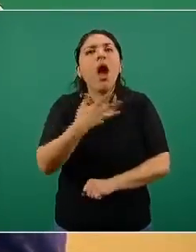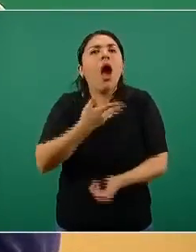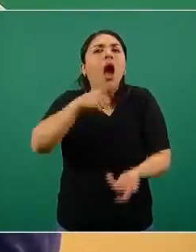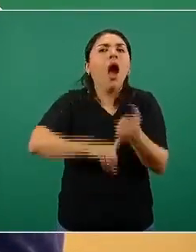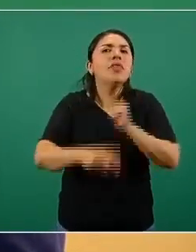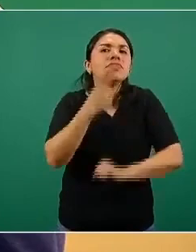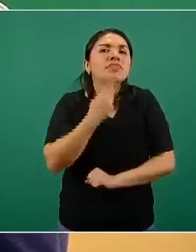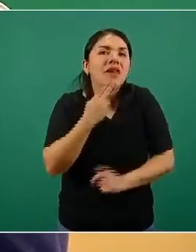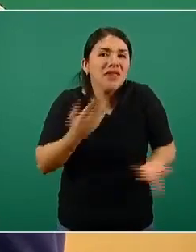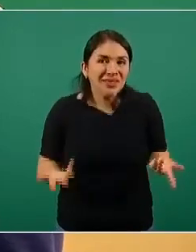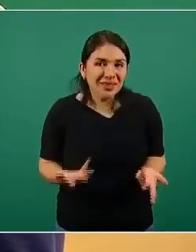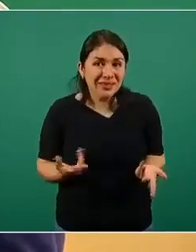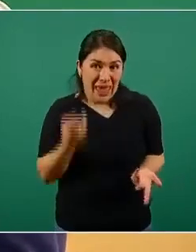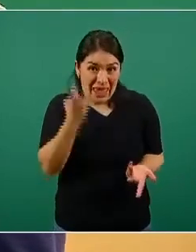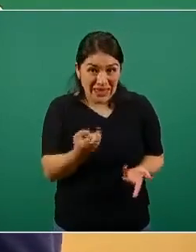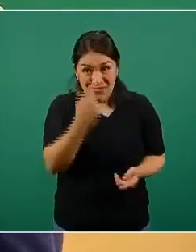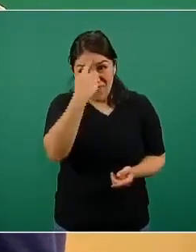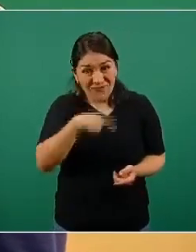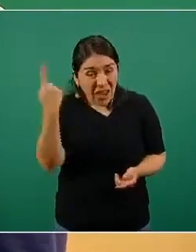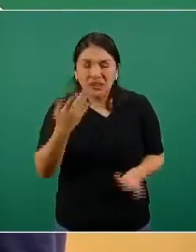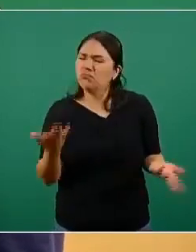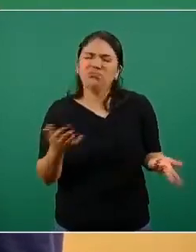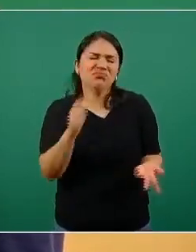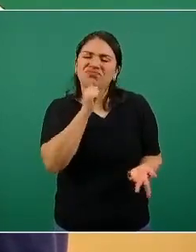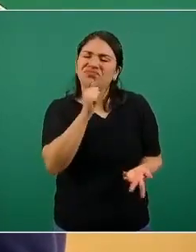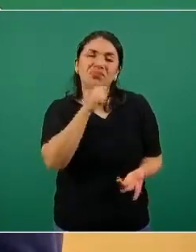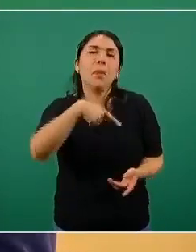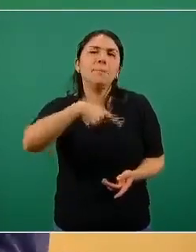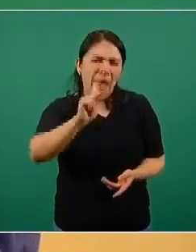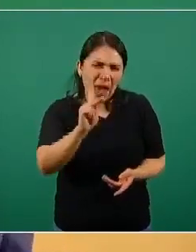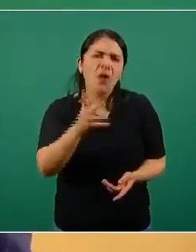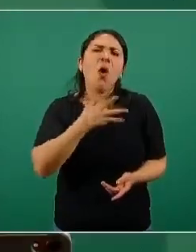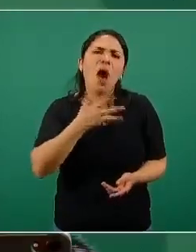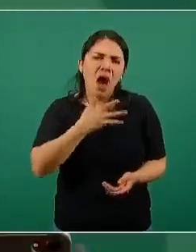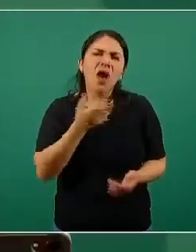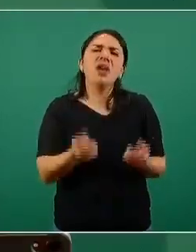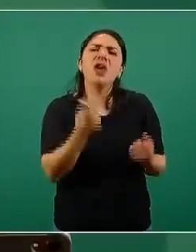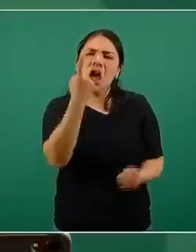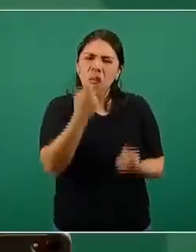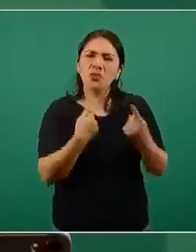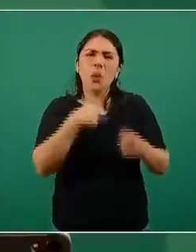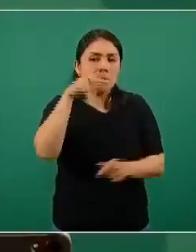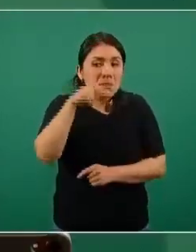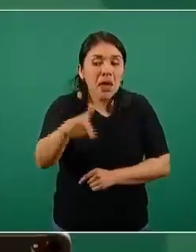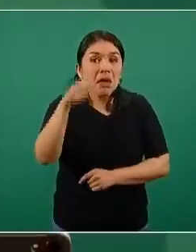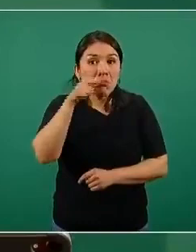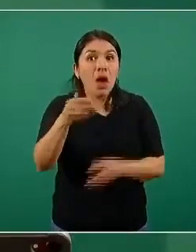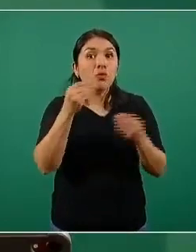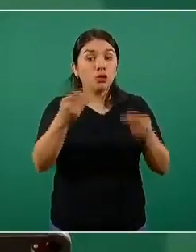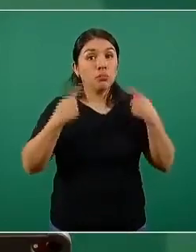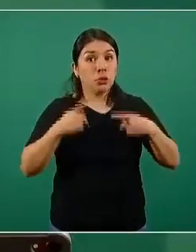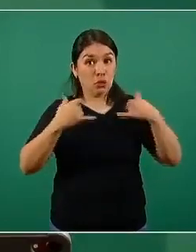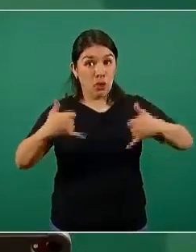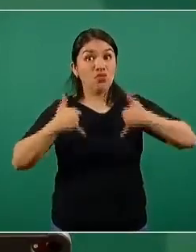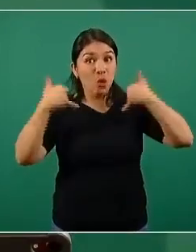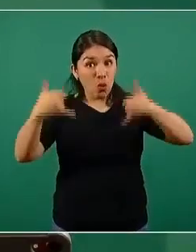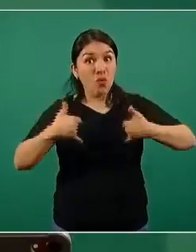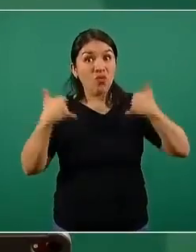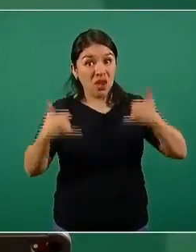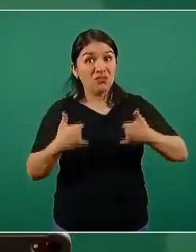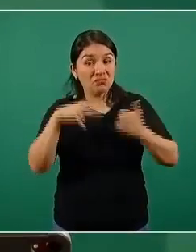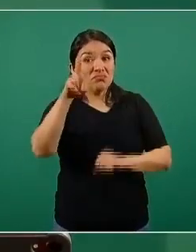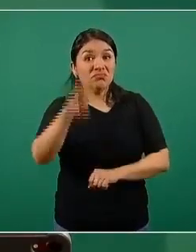eso no es tan fácil, pero aún así todavía encontramos un buen número de casos, gente joven